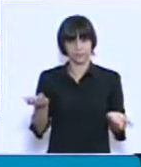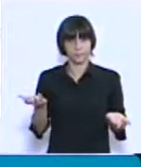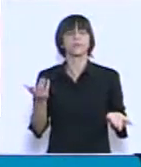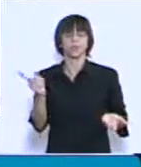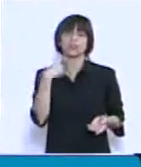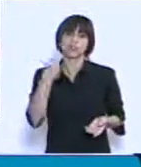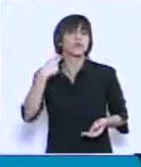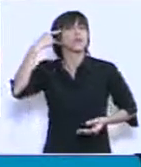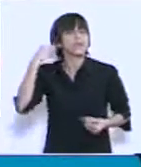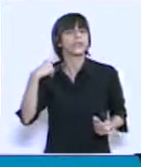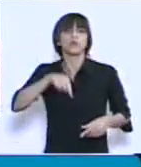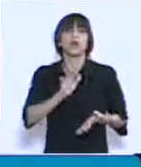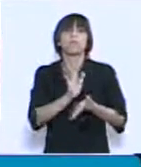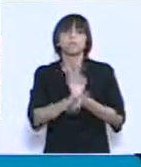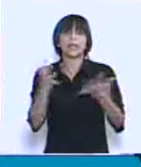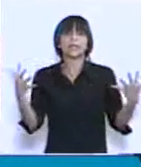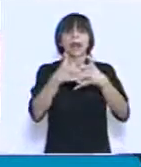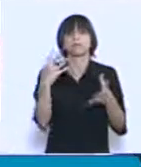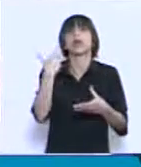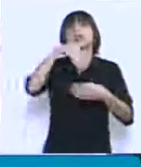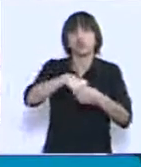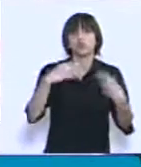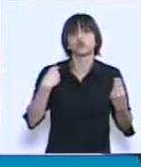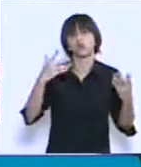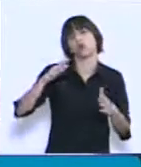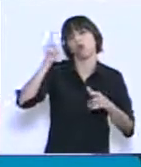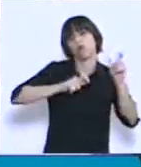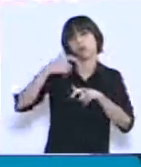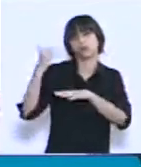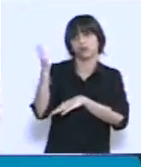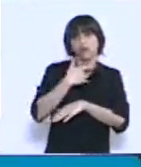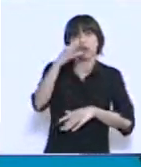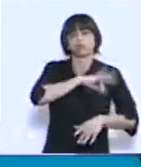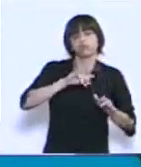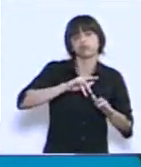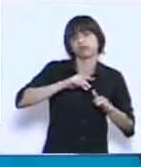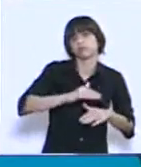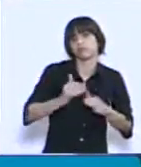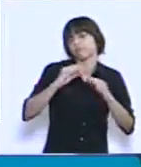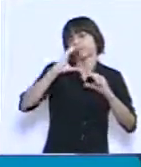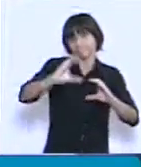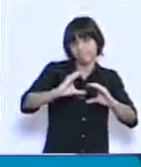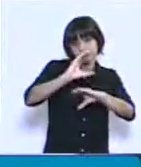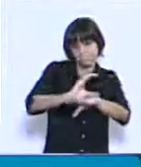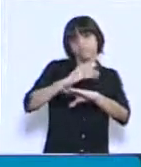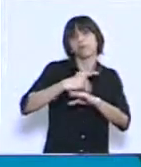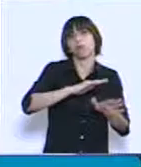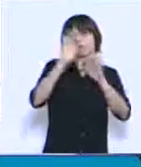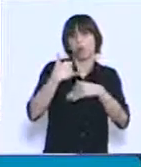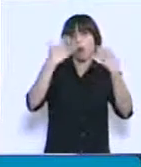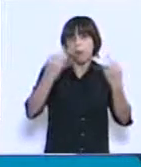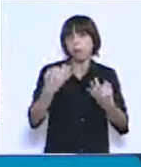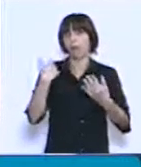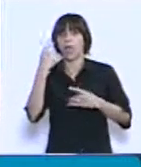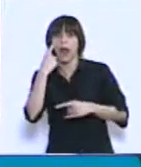ser incluida y que podemos acompañar desde ese punto de vista. Hay proyectos de toda la Cámara en este sentido. Nos parece